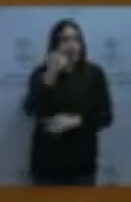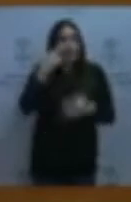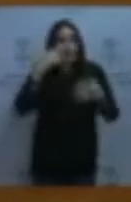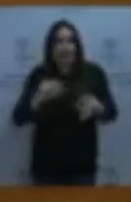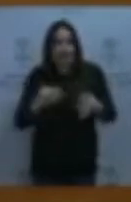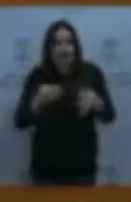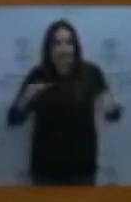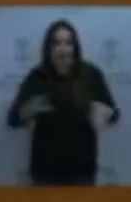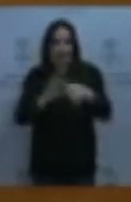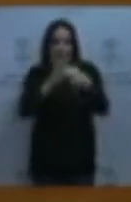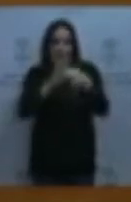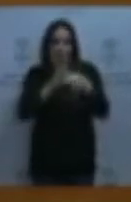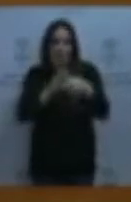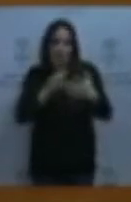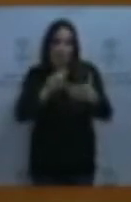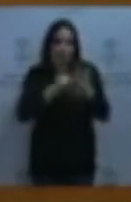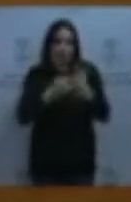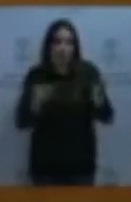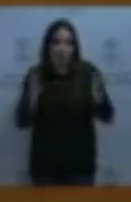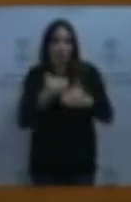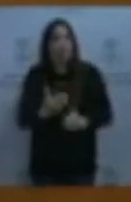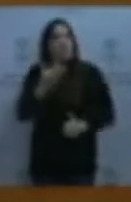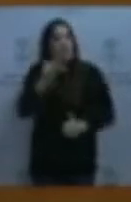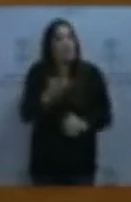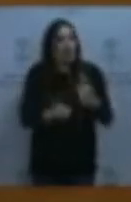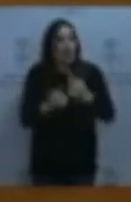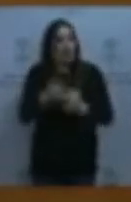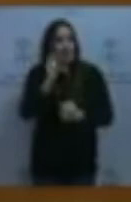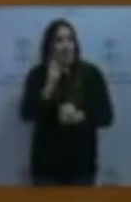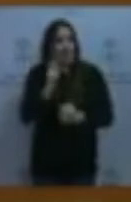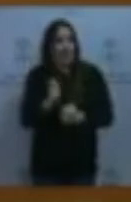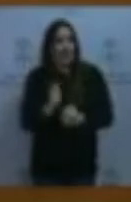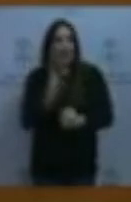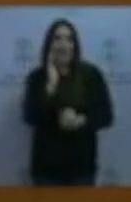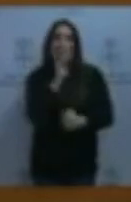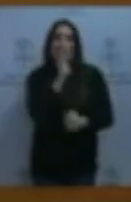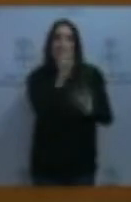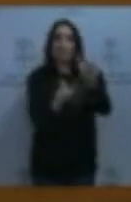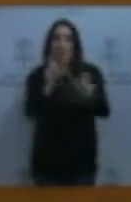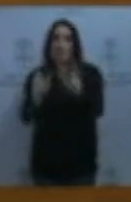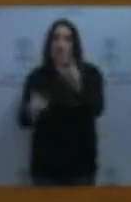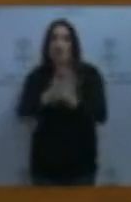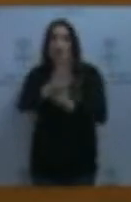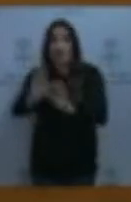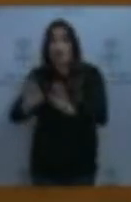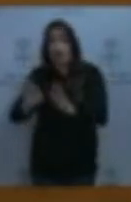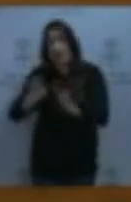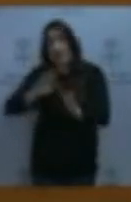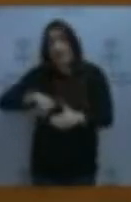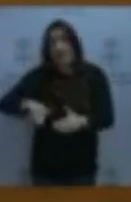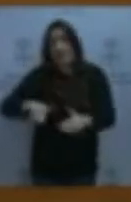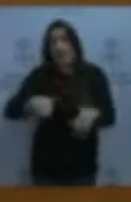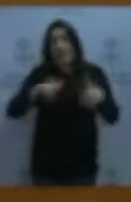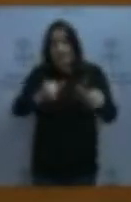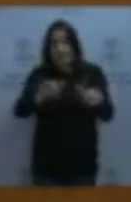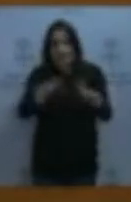magnitud. Y más, con frecuencia esos mismos daños afecten a poblaciones que no se van a beneficiar siquiera